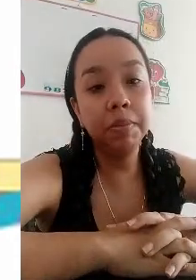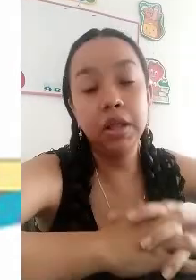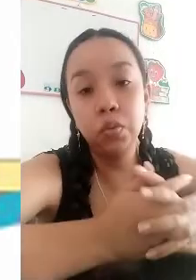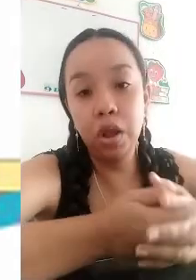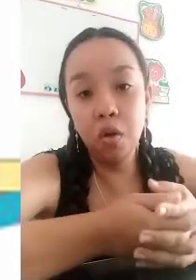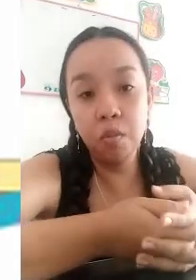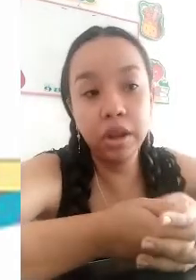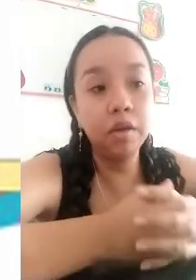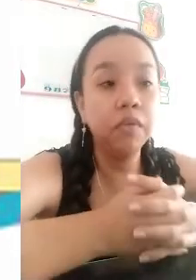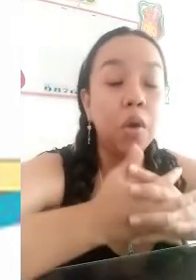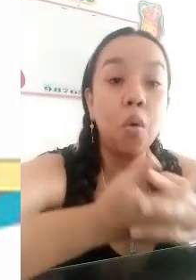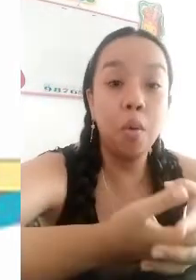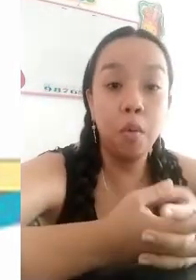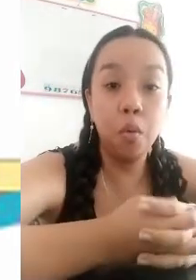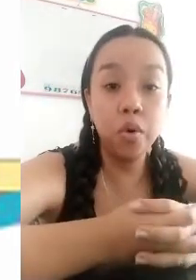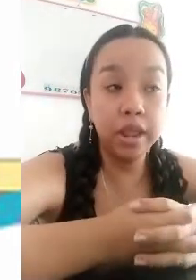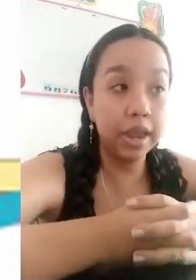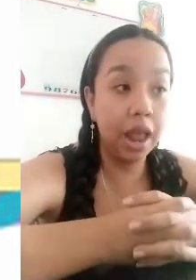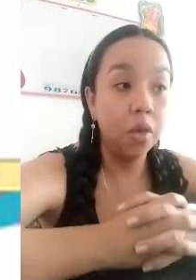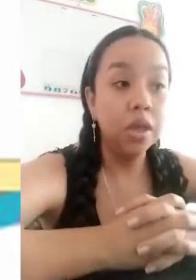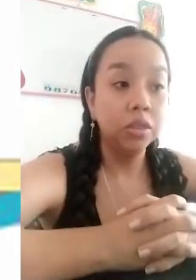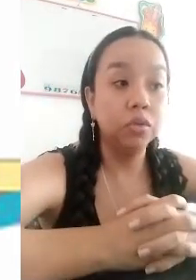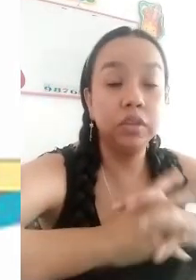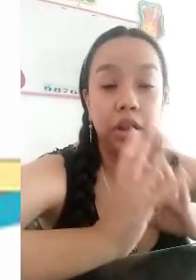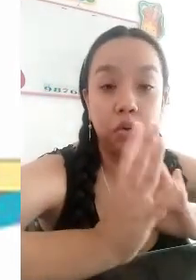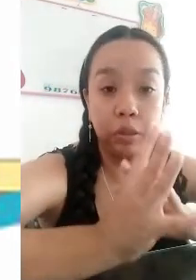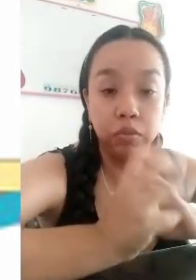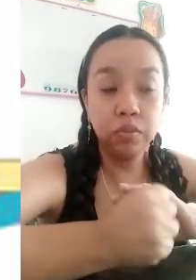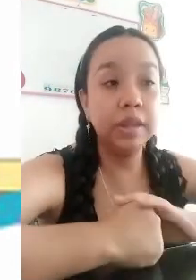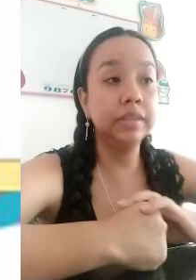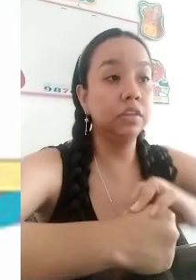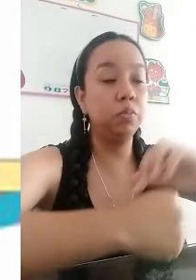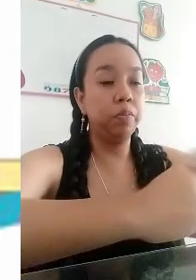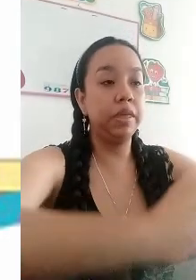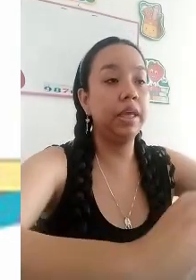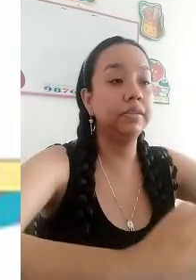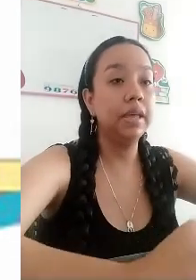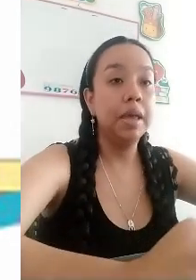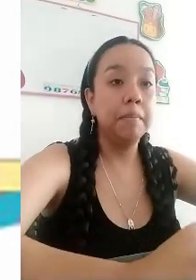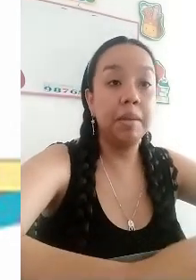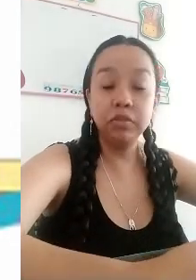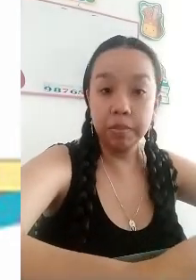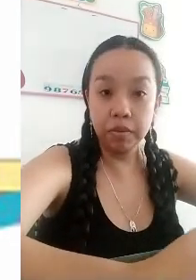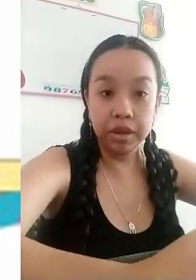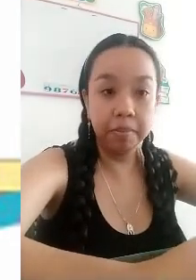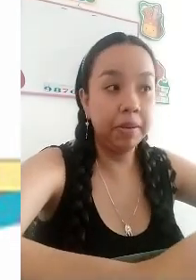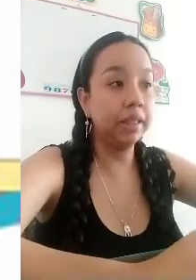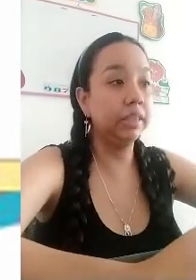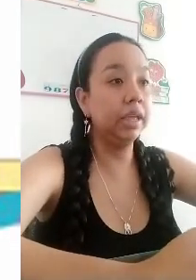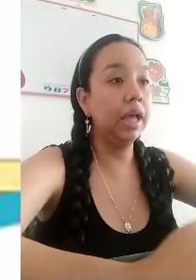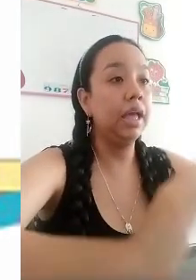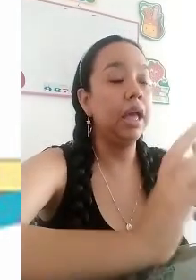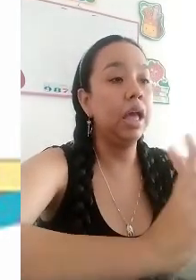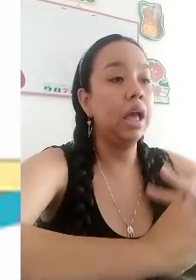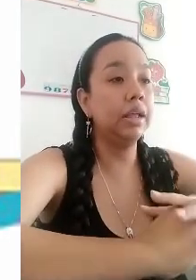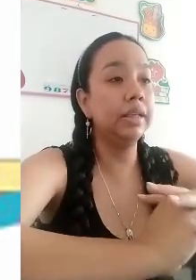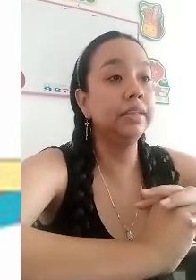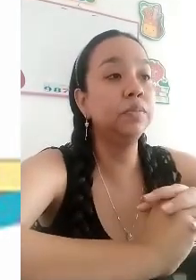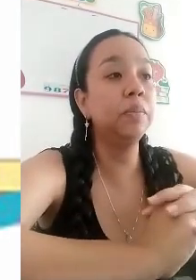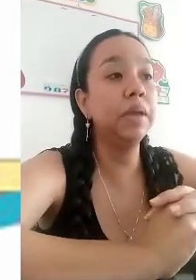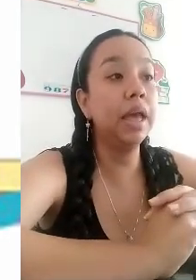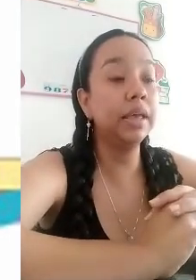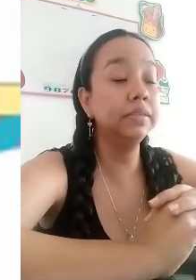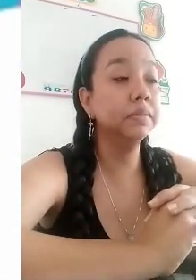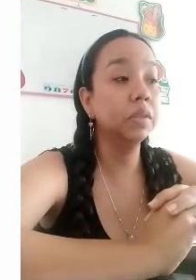pequeños, y temperatura, como el café o como un helado. Entonces recordemos muy bien esas propiedades. Vamos a poner en práctica